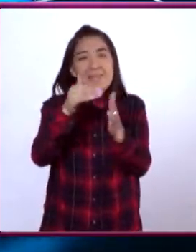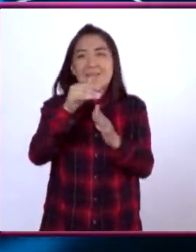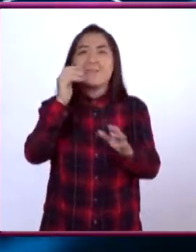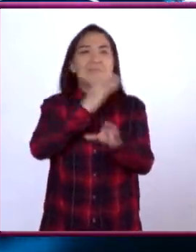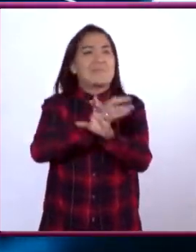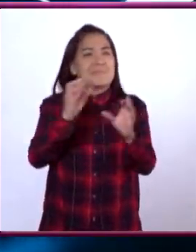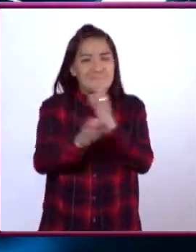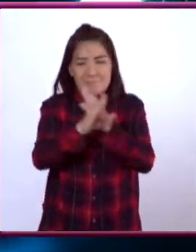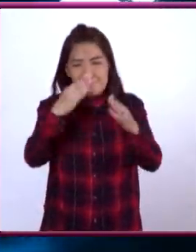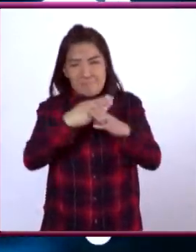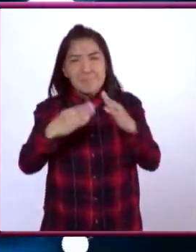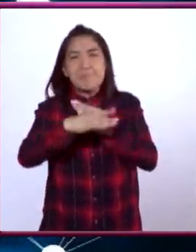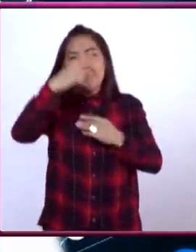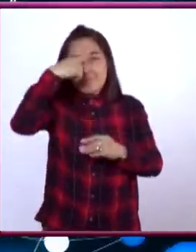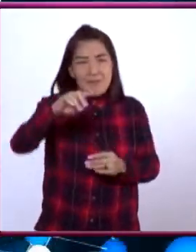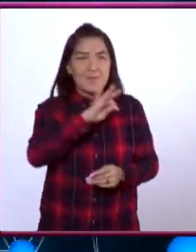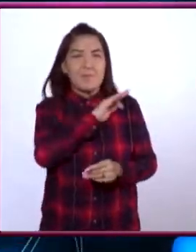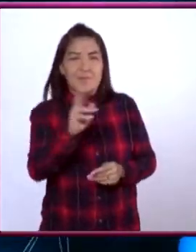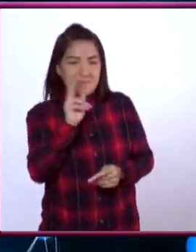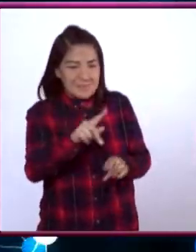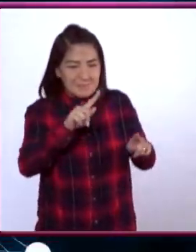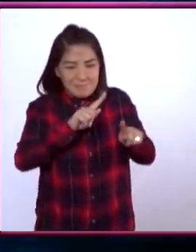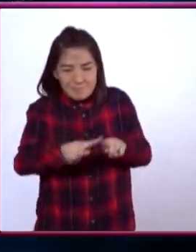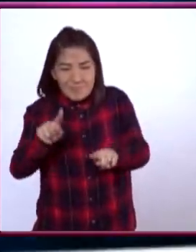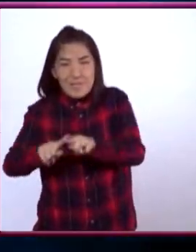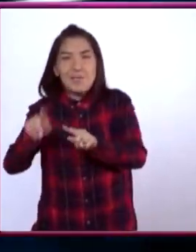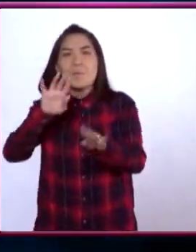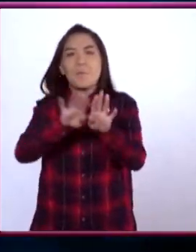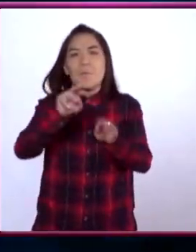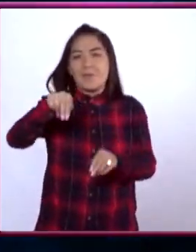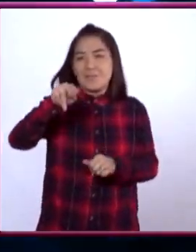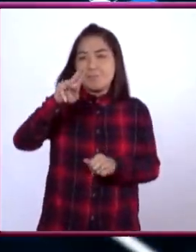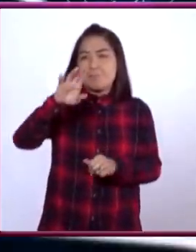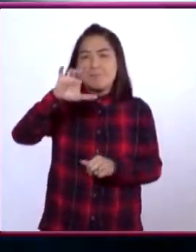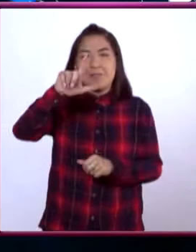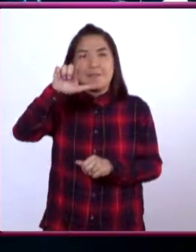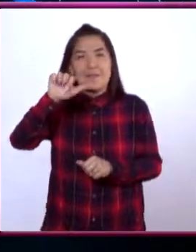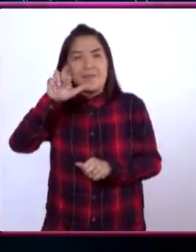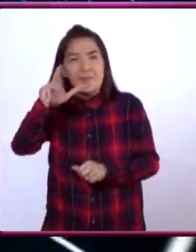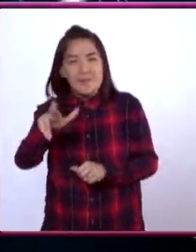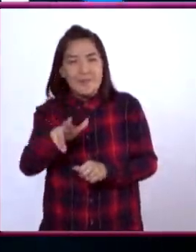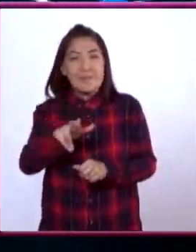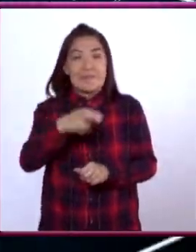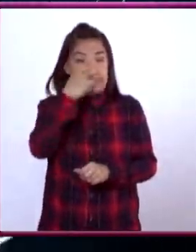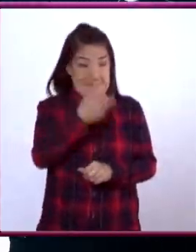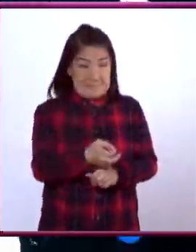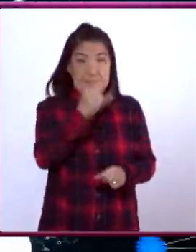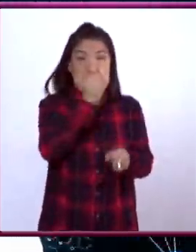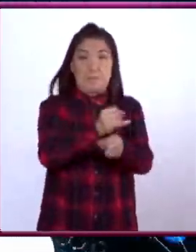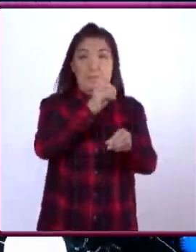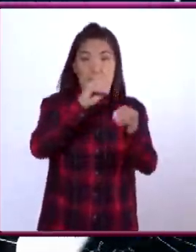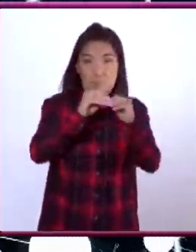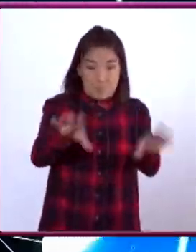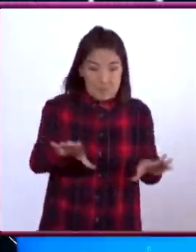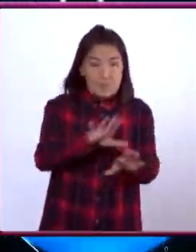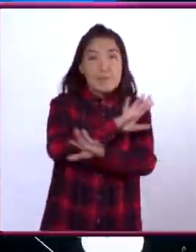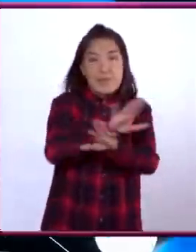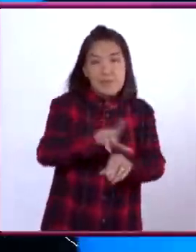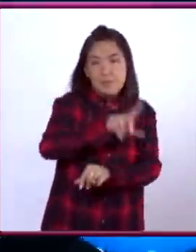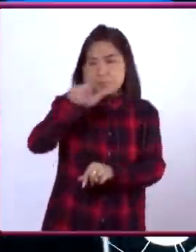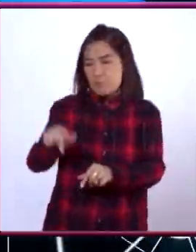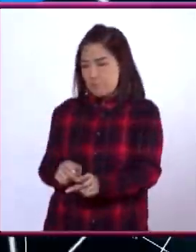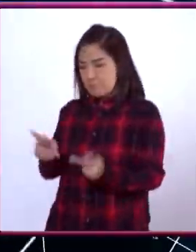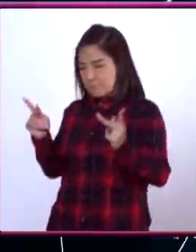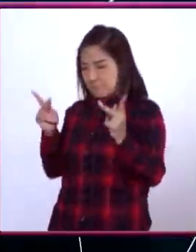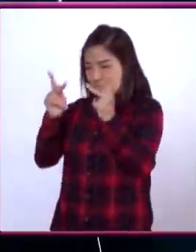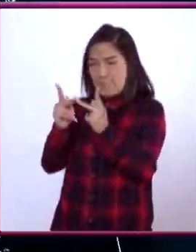mil elementos para observar una reacción nuclear o cómo se produce una reacción nuclear. Y luego esos datos